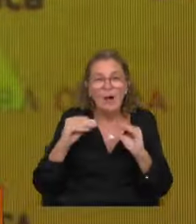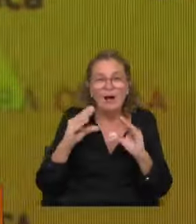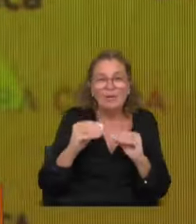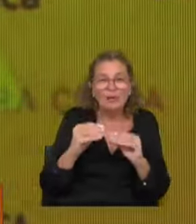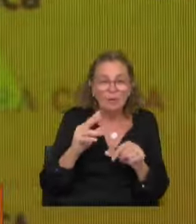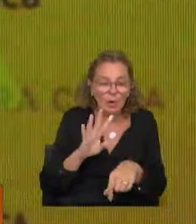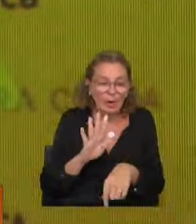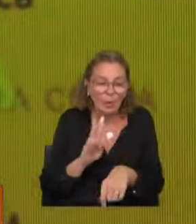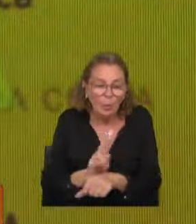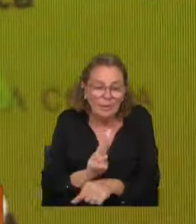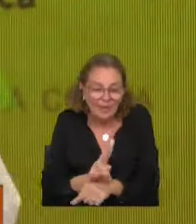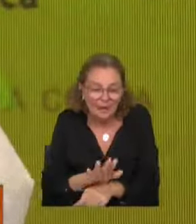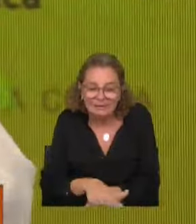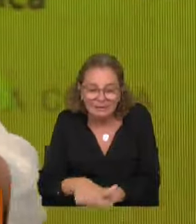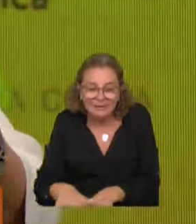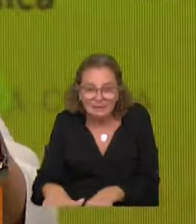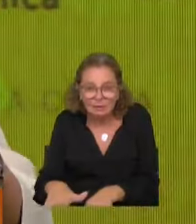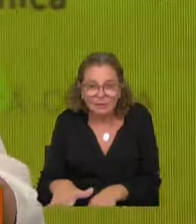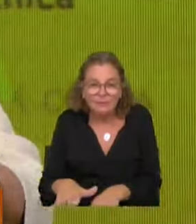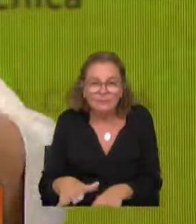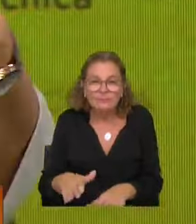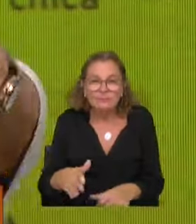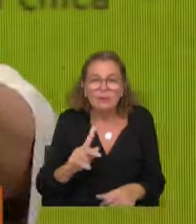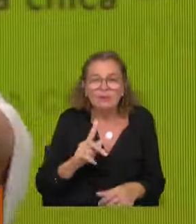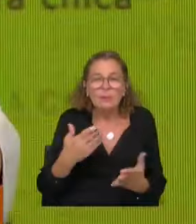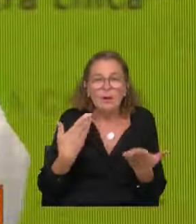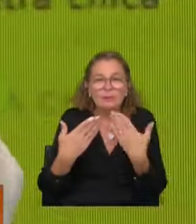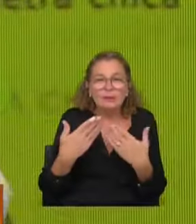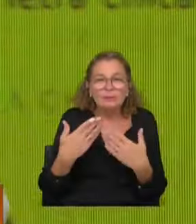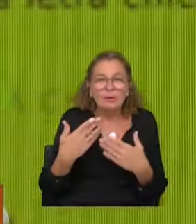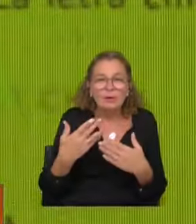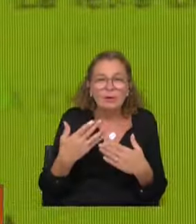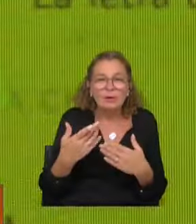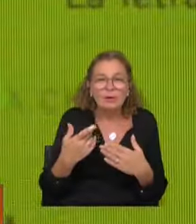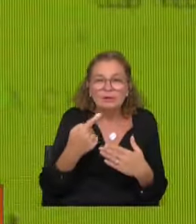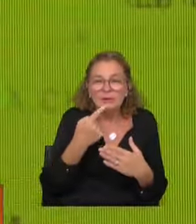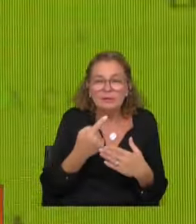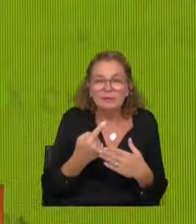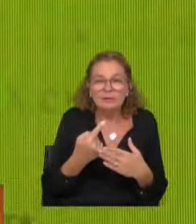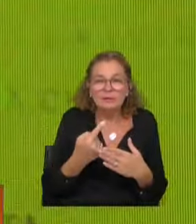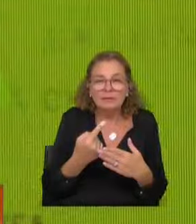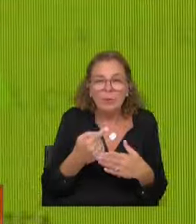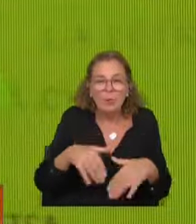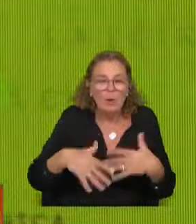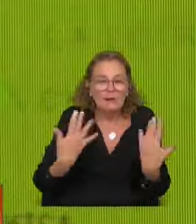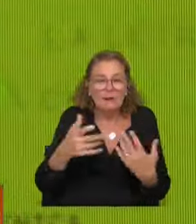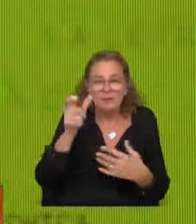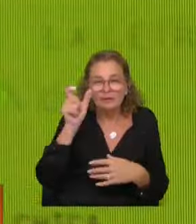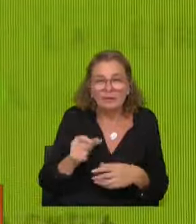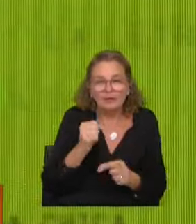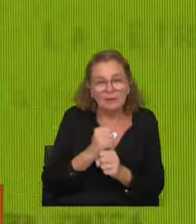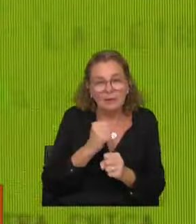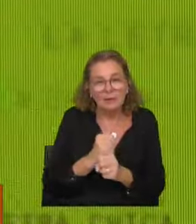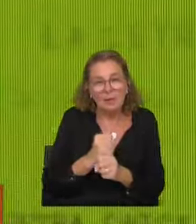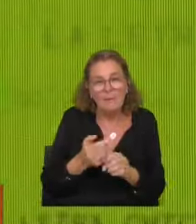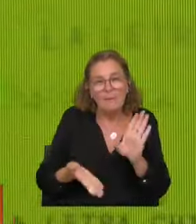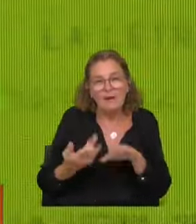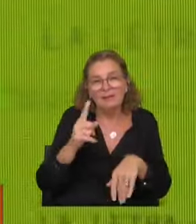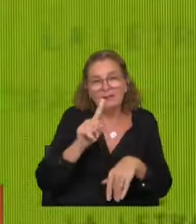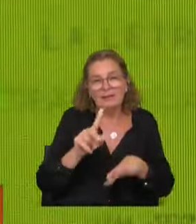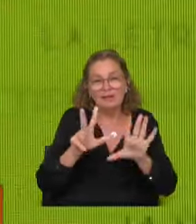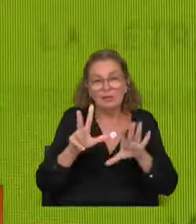guarderías no estamos hablando que eh se puede contratar eh cualquier trabajador o trabajadora más de 18 años para